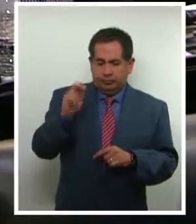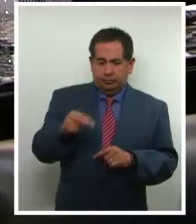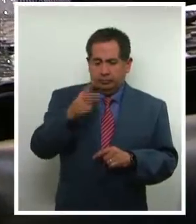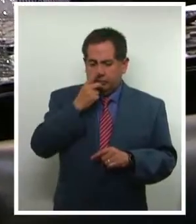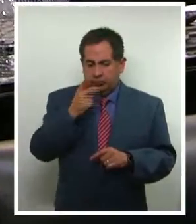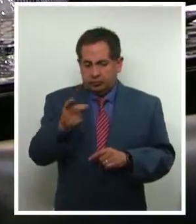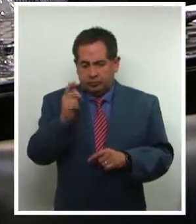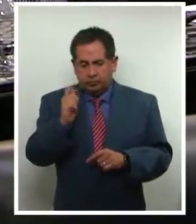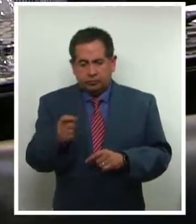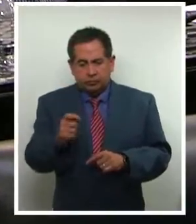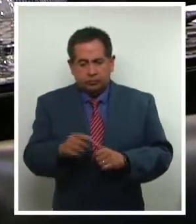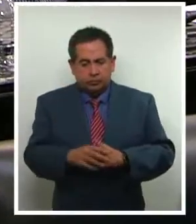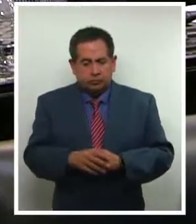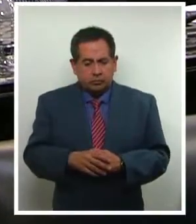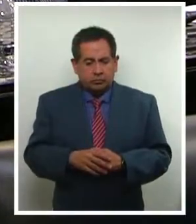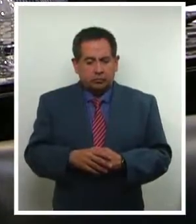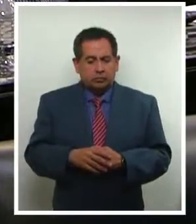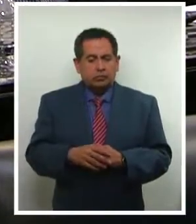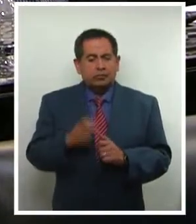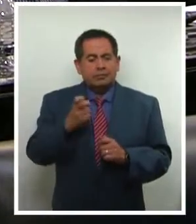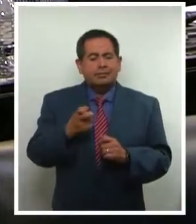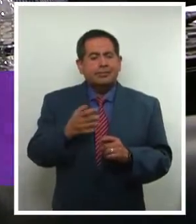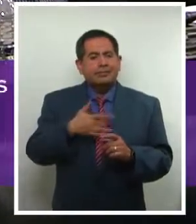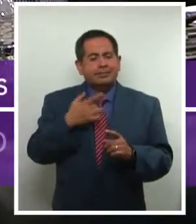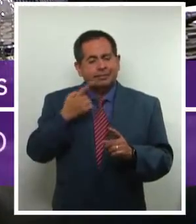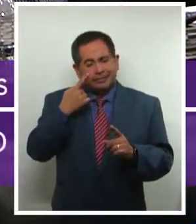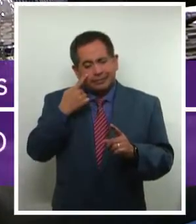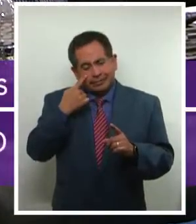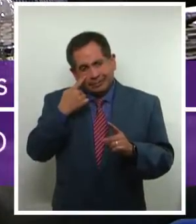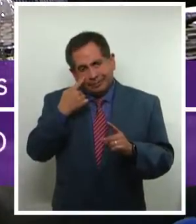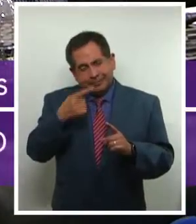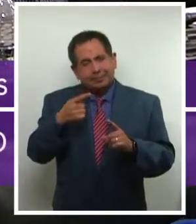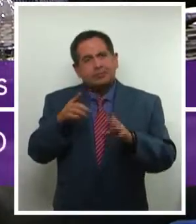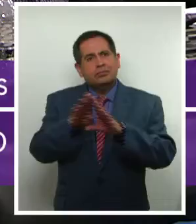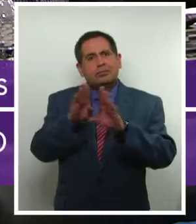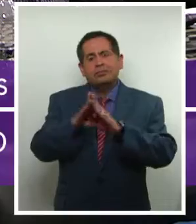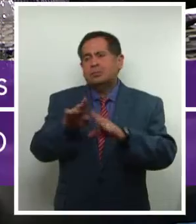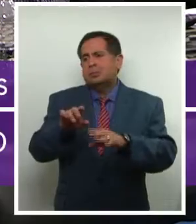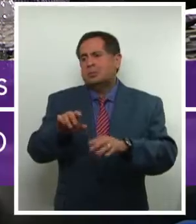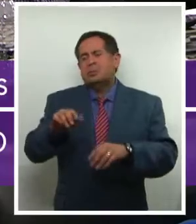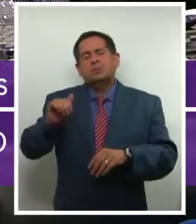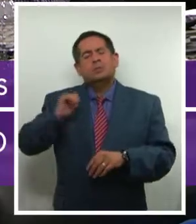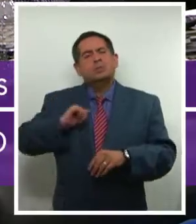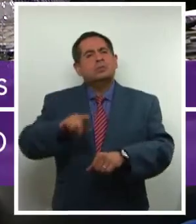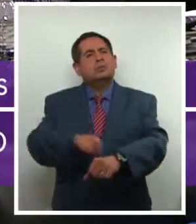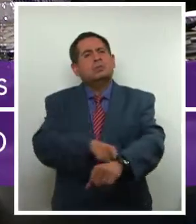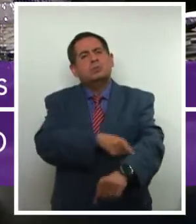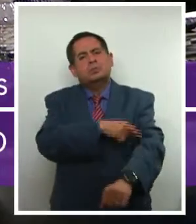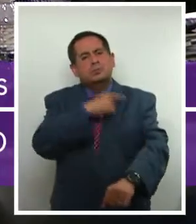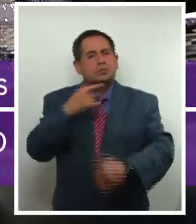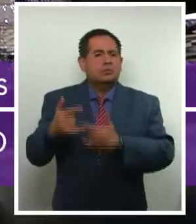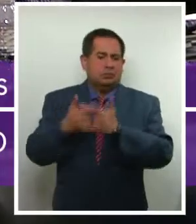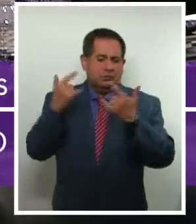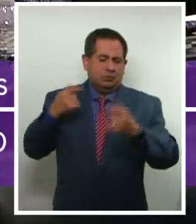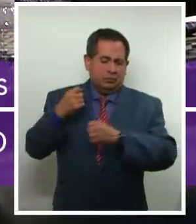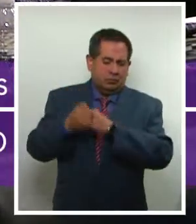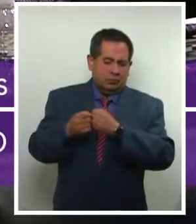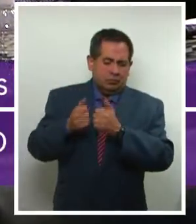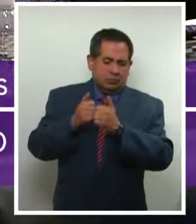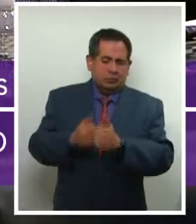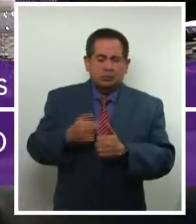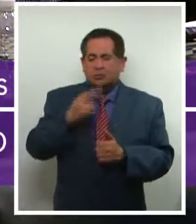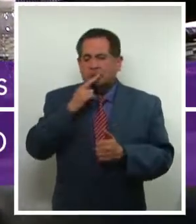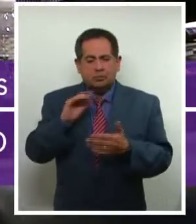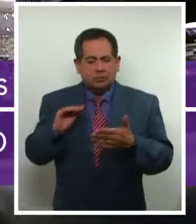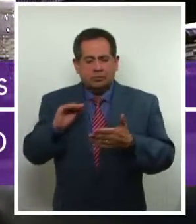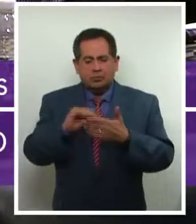decir, en ese sentido largo de la historia, en vez de decir permanente, propongo que